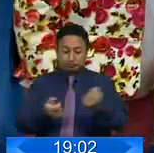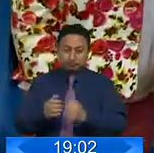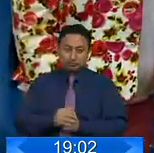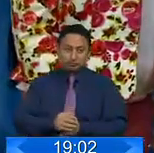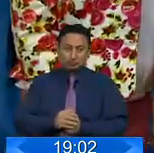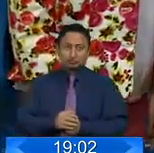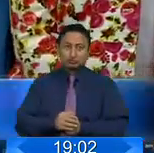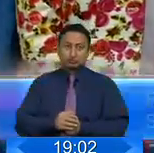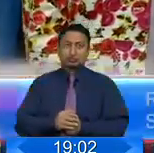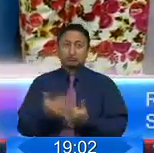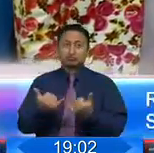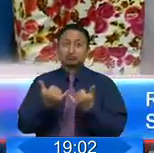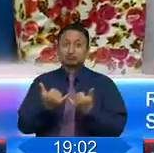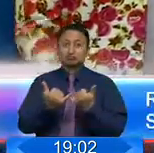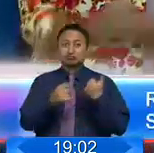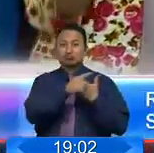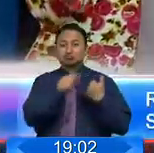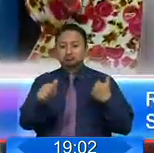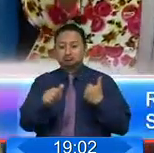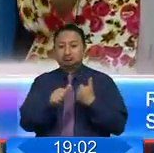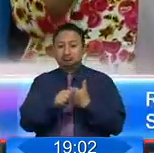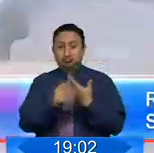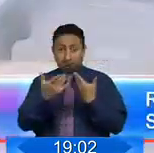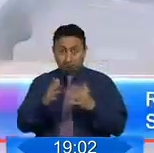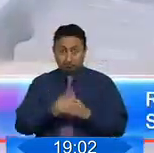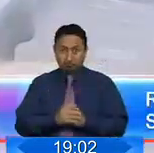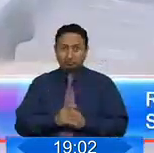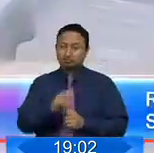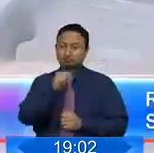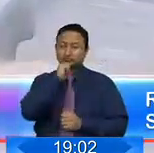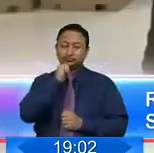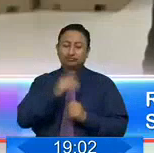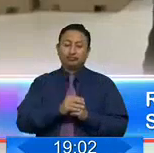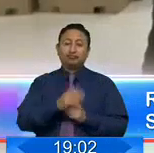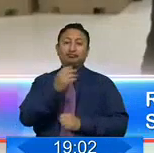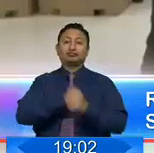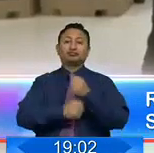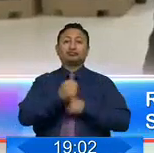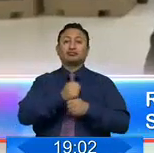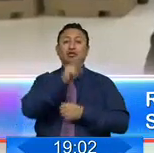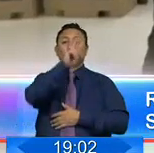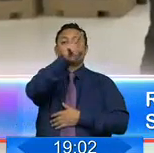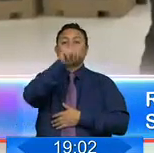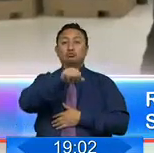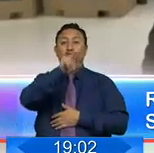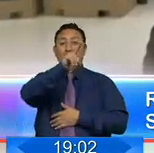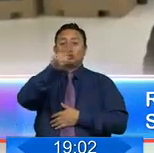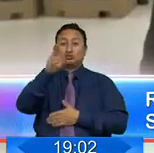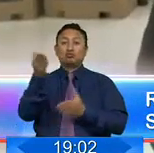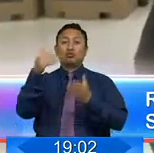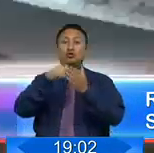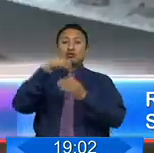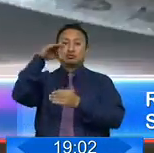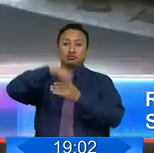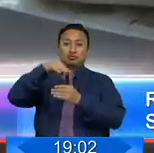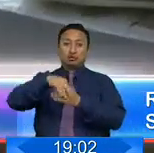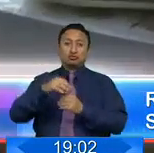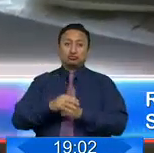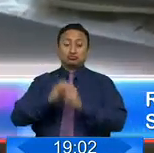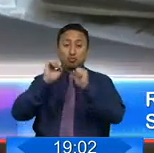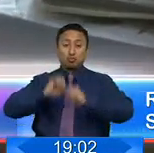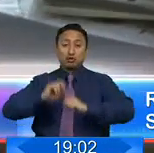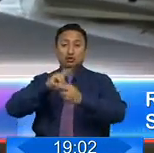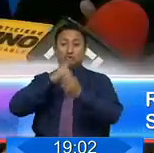del poco tiempo que resta todavía no se ha concretado. Recordemos que en el 2021 existen elecciones y solo se puede efectuar reformas un